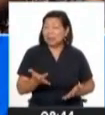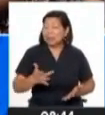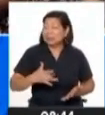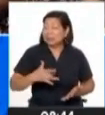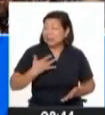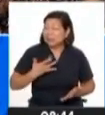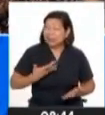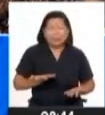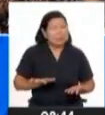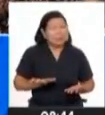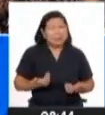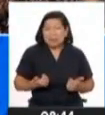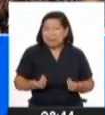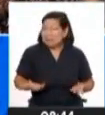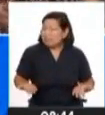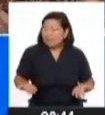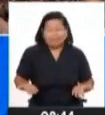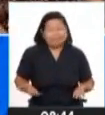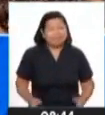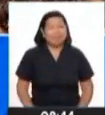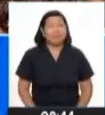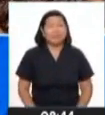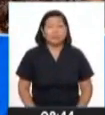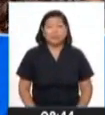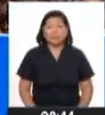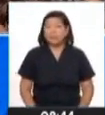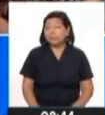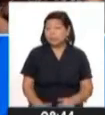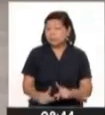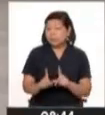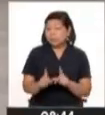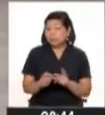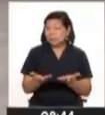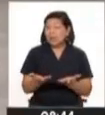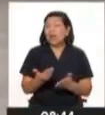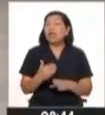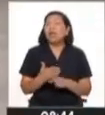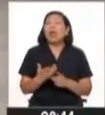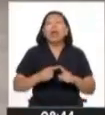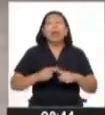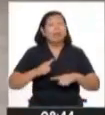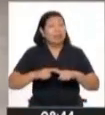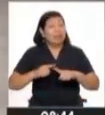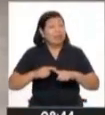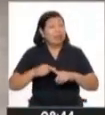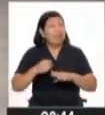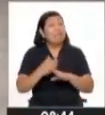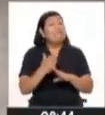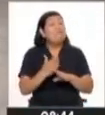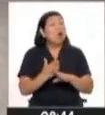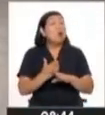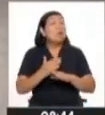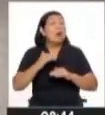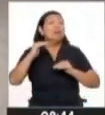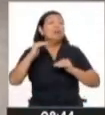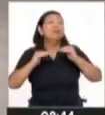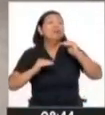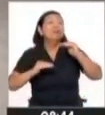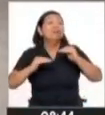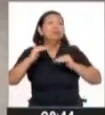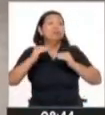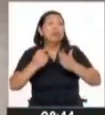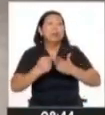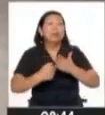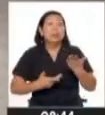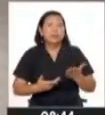sentir, algo que no está bien. Ahora, ¿no? Deberíamos tener en cuenta que hay tipos de violencia, ¿no? Así es. ¿Qué tipo de violencia hay, existen y